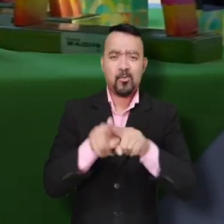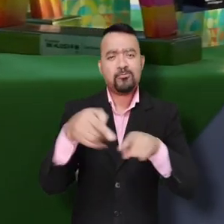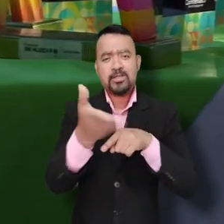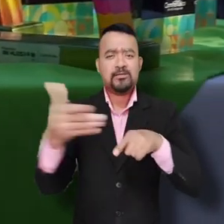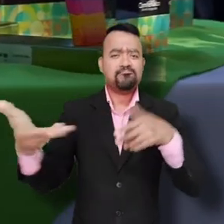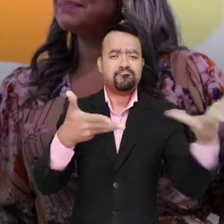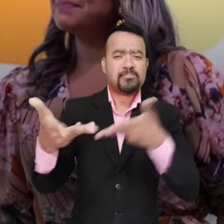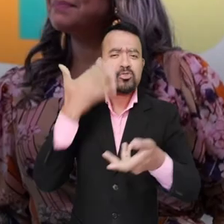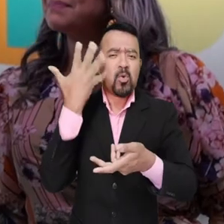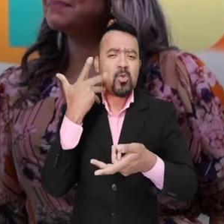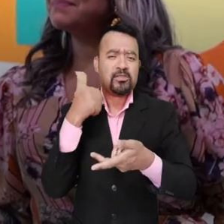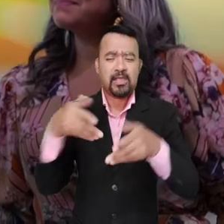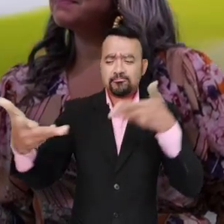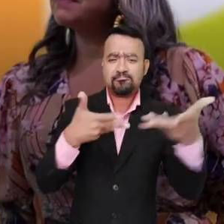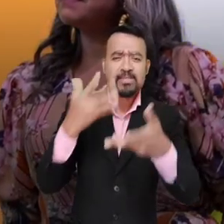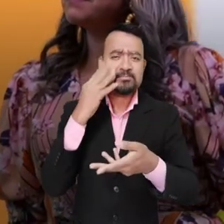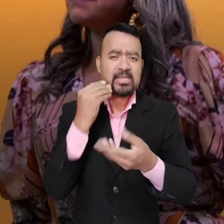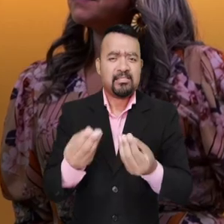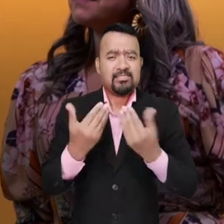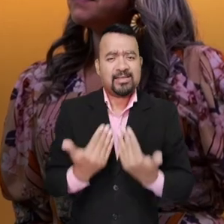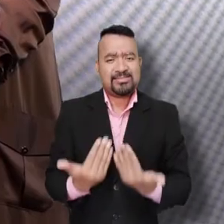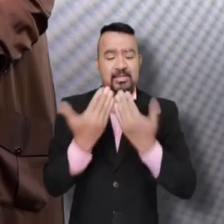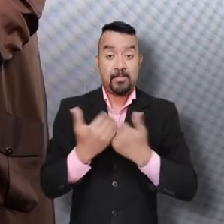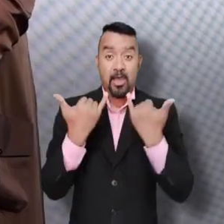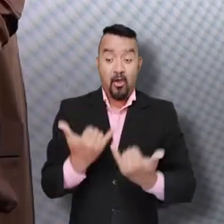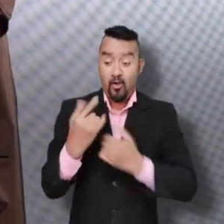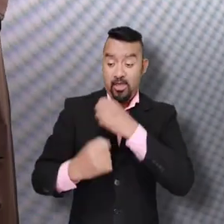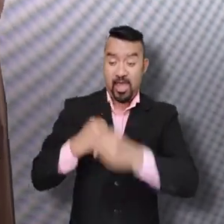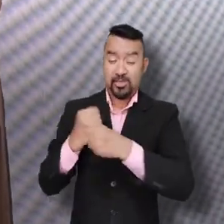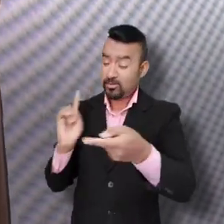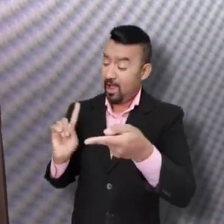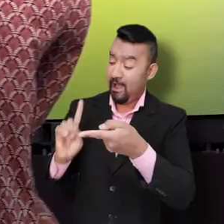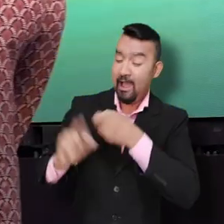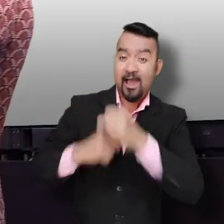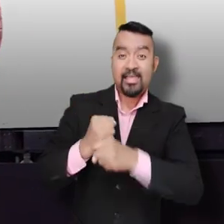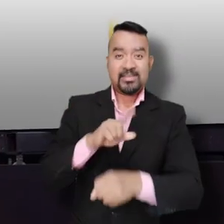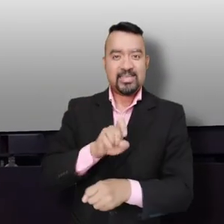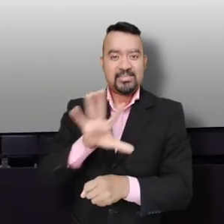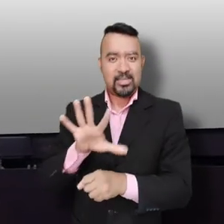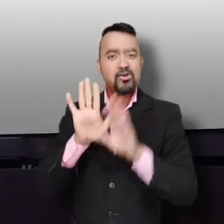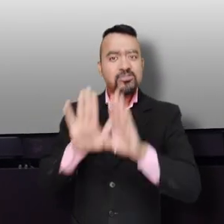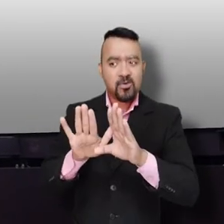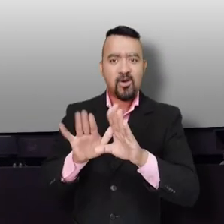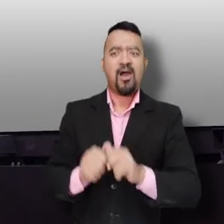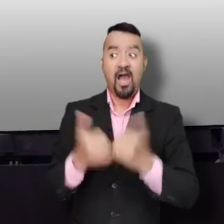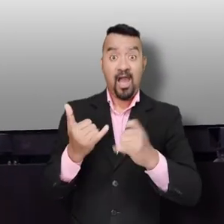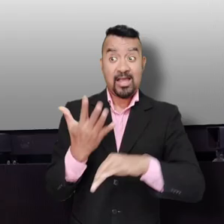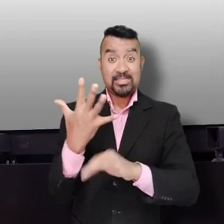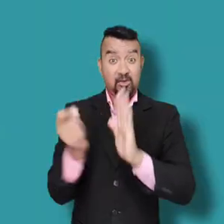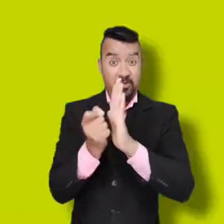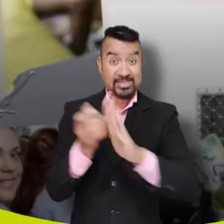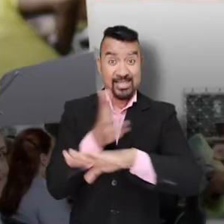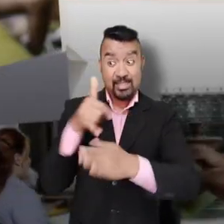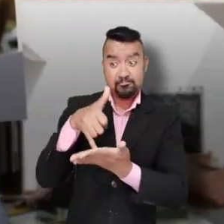Premios Inclusión, en los que resaltamos las buenas prácticas de inclusión que cambian la vida de las personas y transforman la manera en que se relacionan con